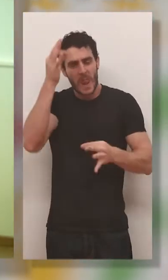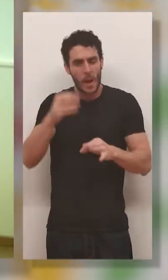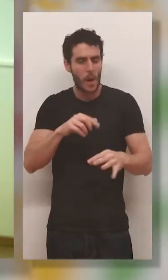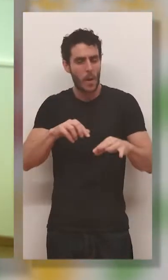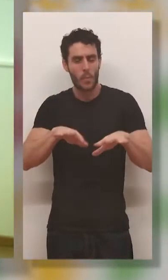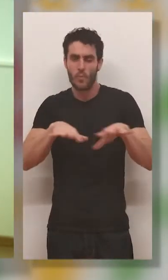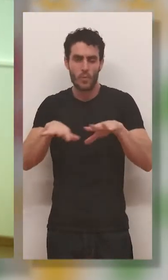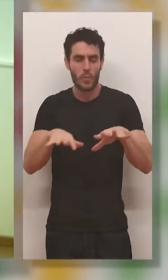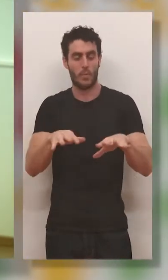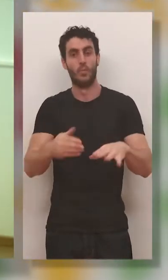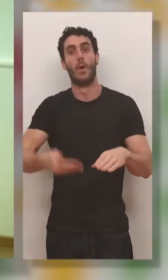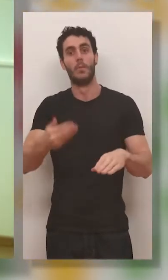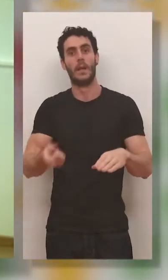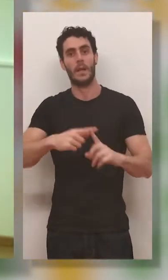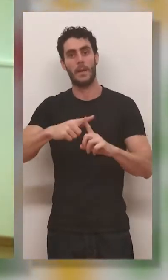a nivel emocional,